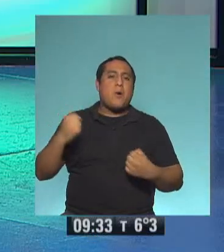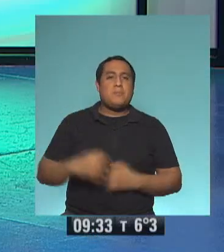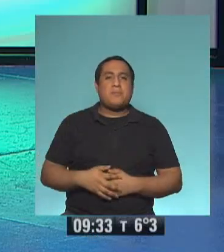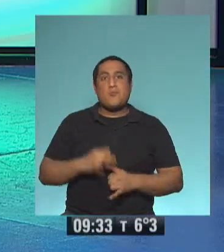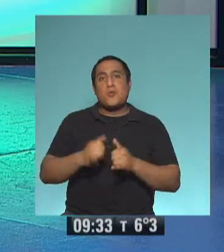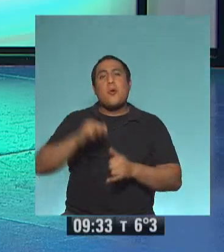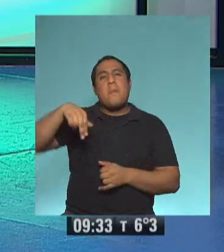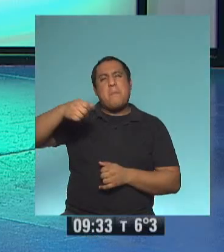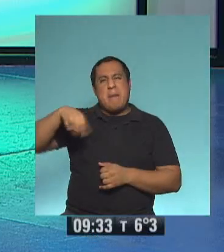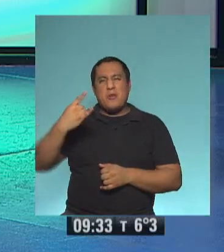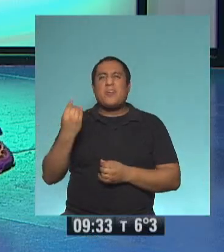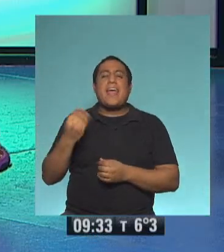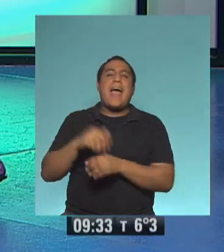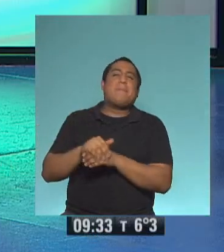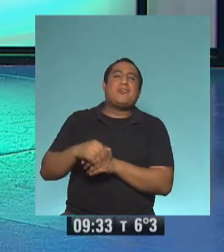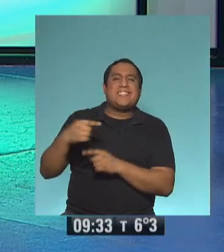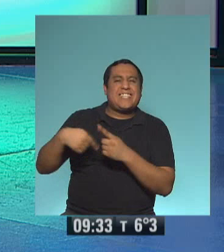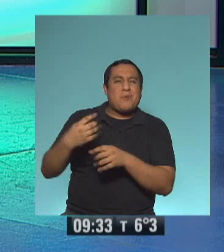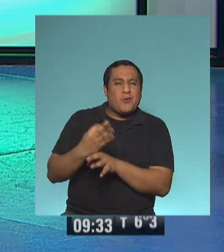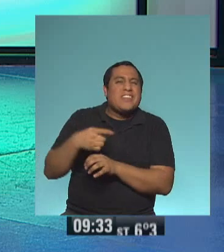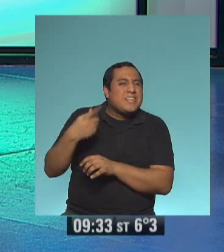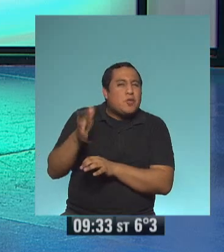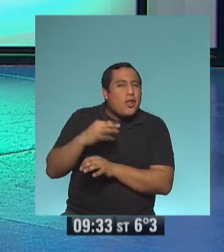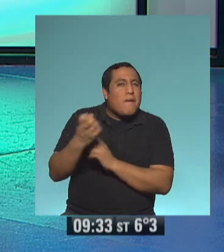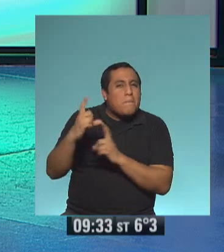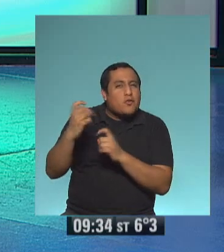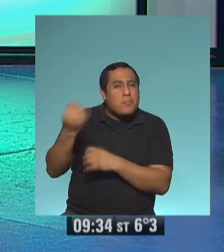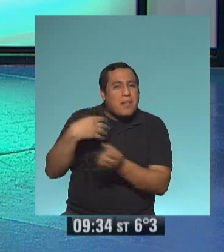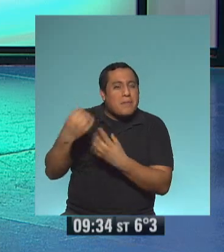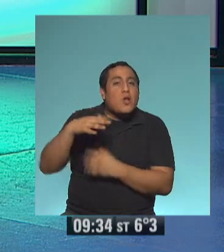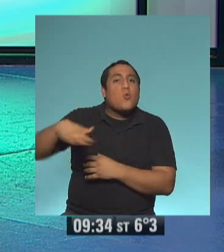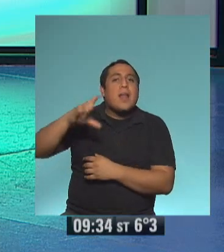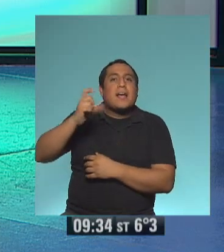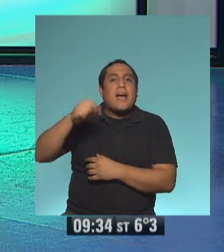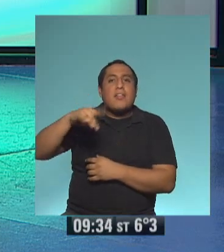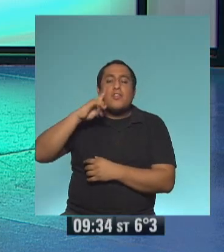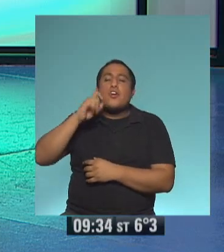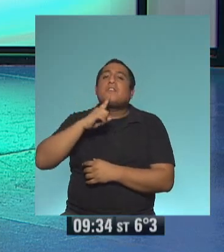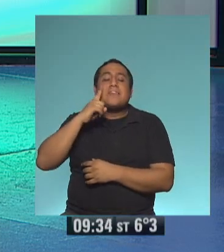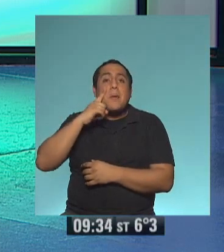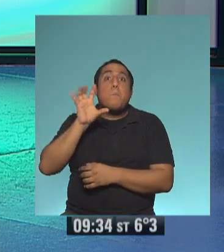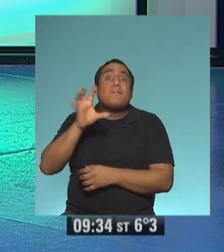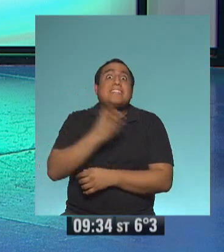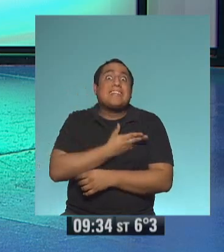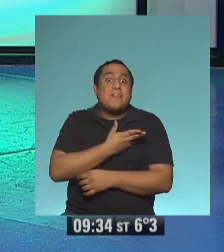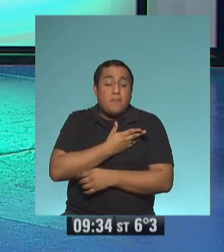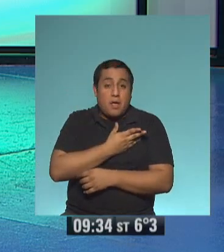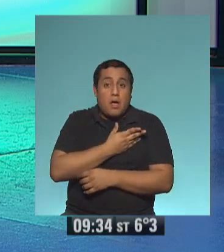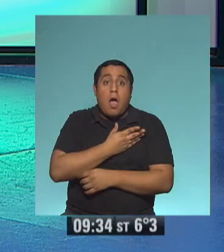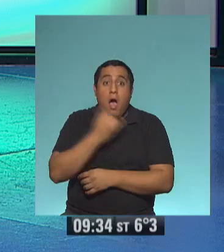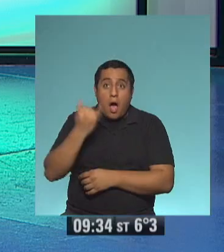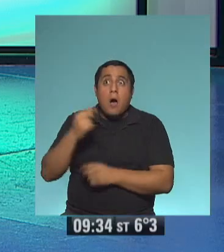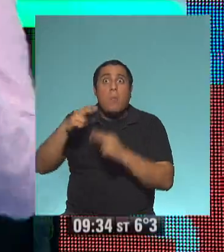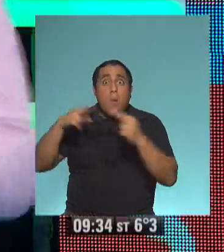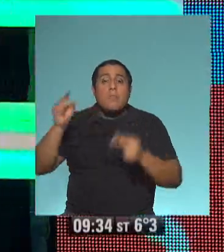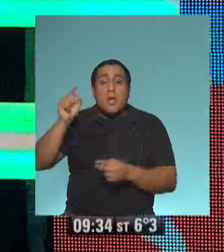contamos a todos que Manu es un amigo de Seguimos Educando, que todos los días manda fotos. Es de Candioti, que es en la provincia de Santa Fe. Y parece que había un puente colgante que yo no